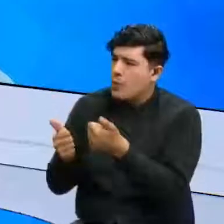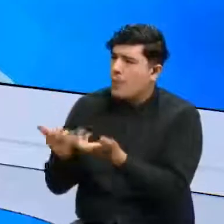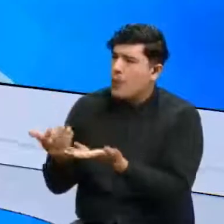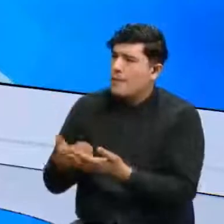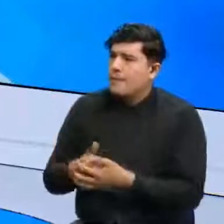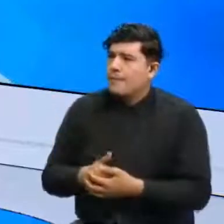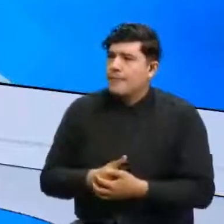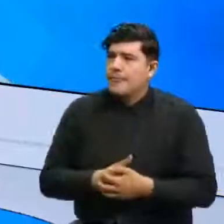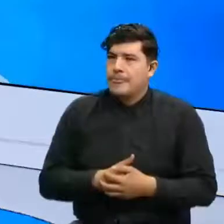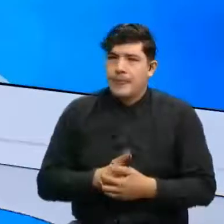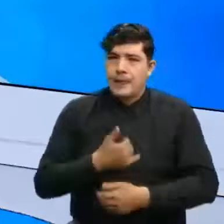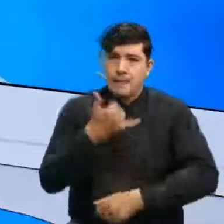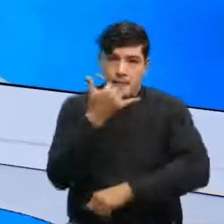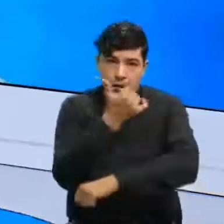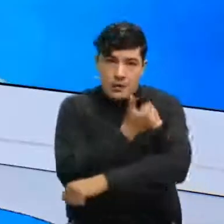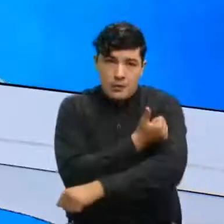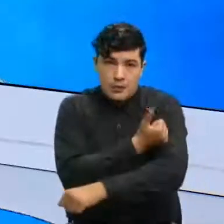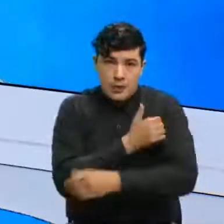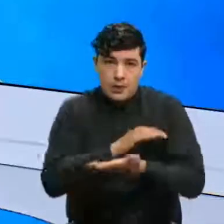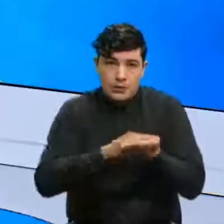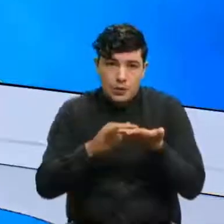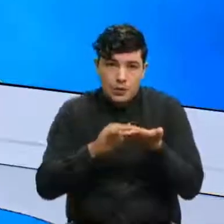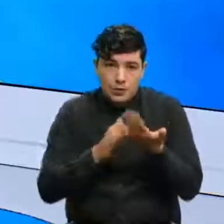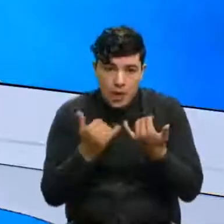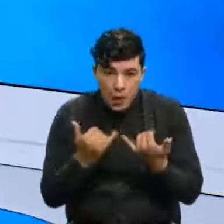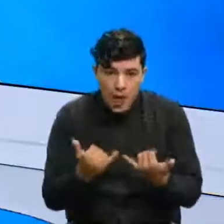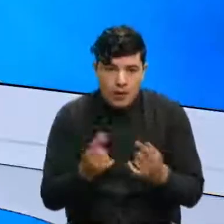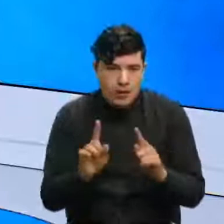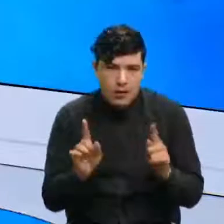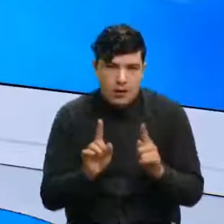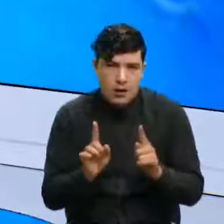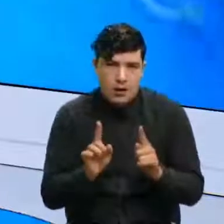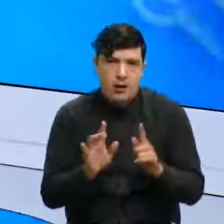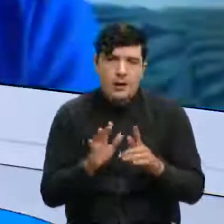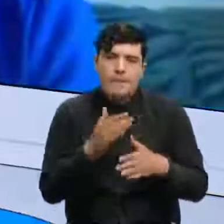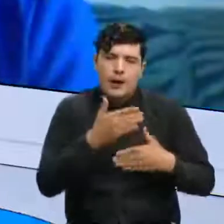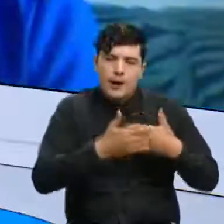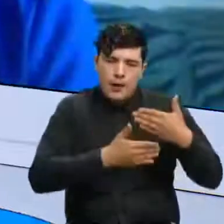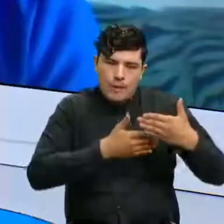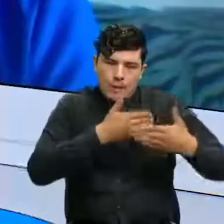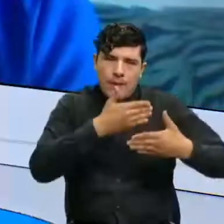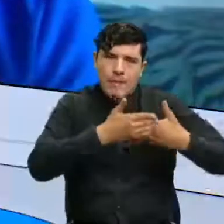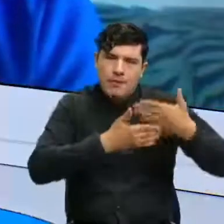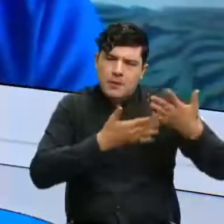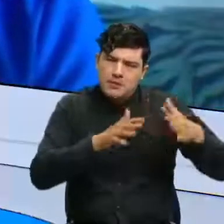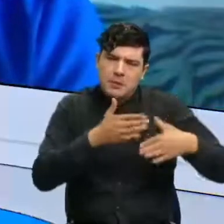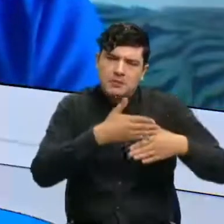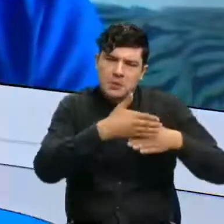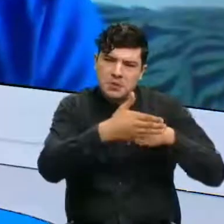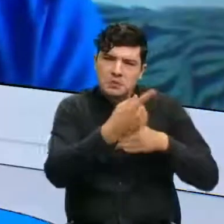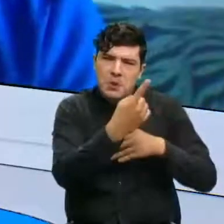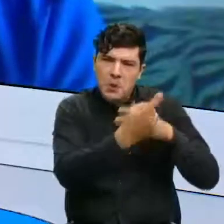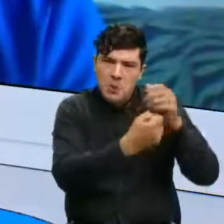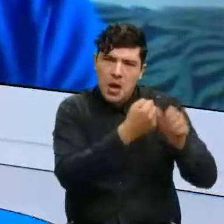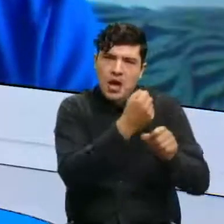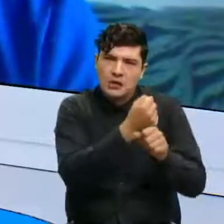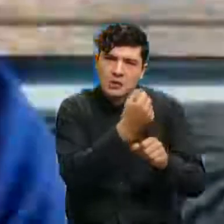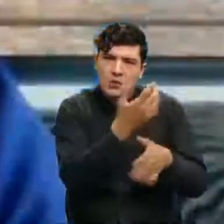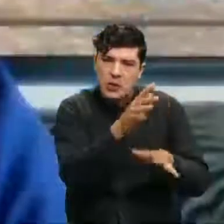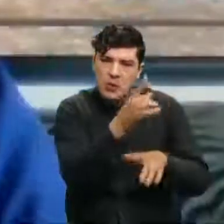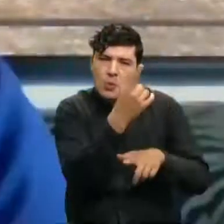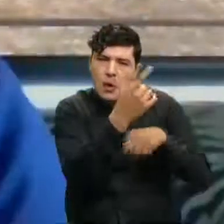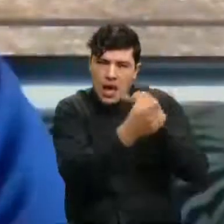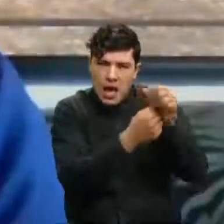La vacuna no es la solución aún. Probablemente en el curso de por lo menos un año podremos ver los efectos reales de la vacuna a